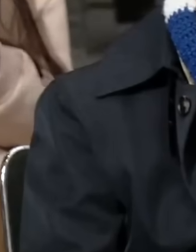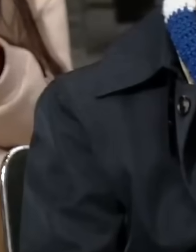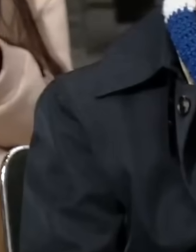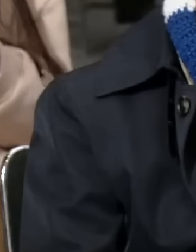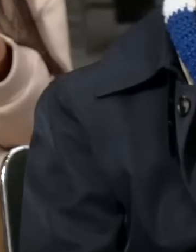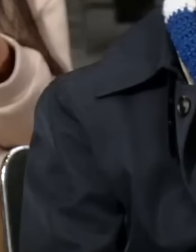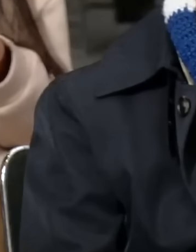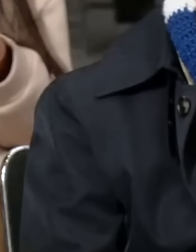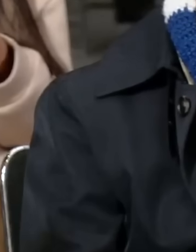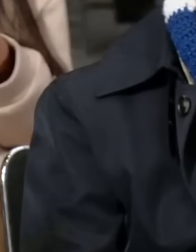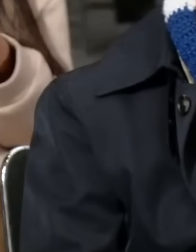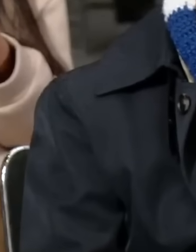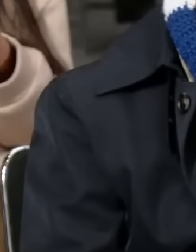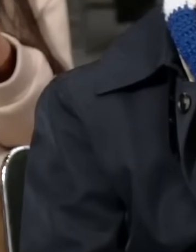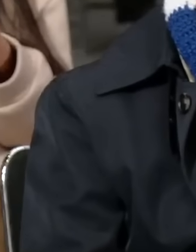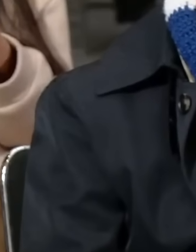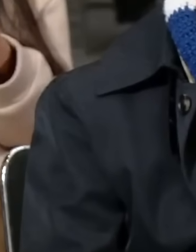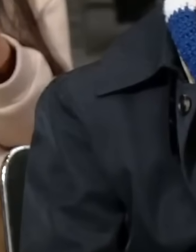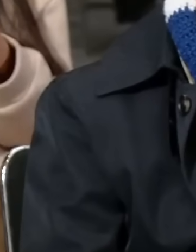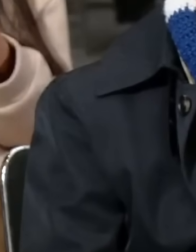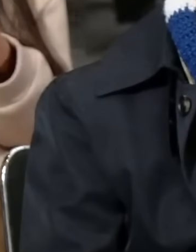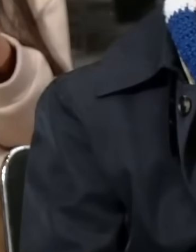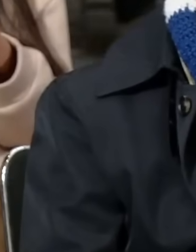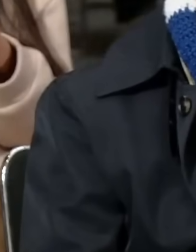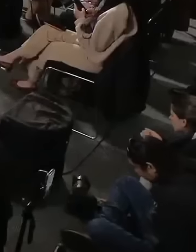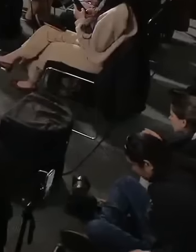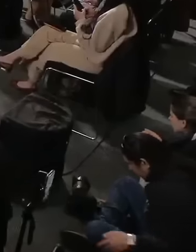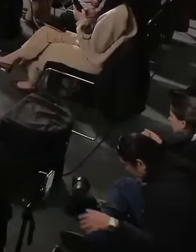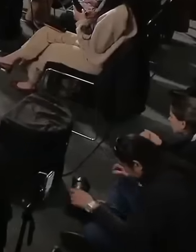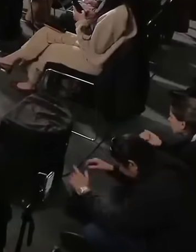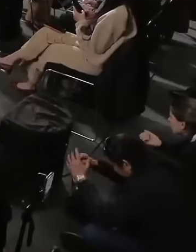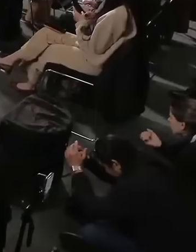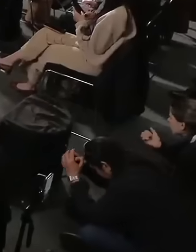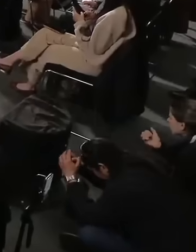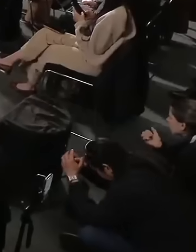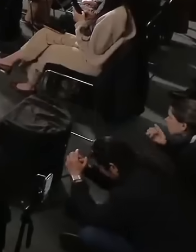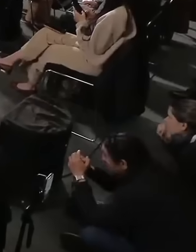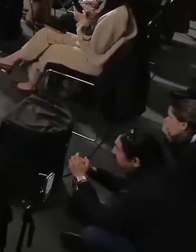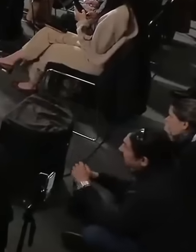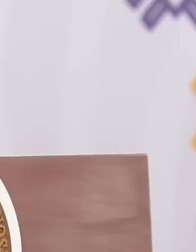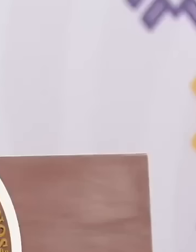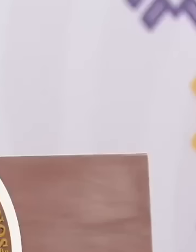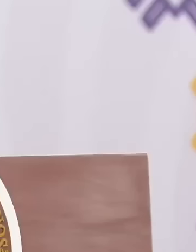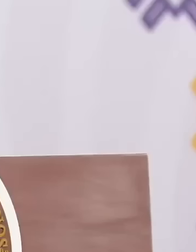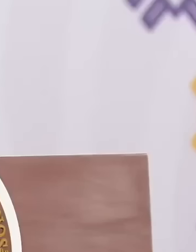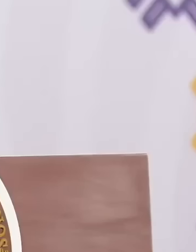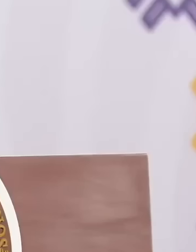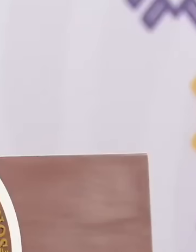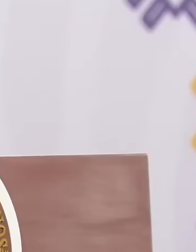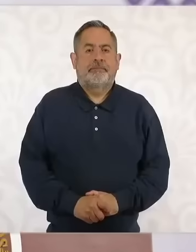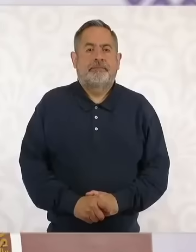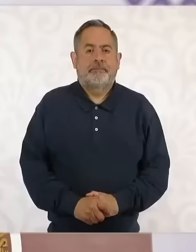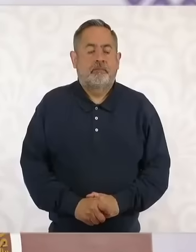apoyo directo a usted. Saber qué responde a este mensaje. Es muy buen mensaje,